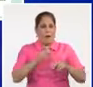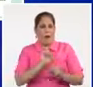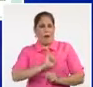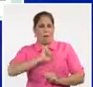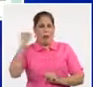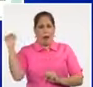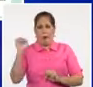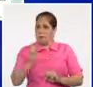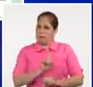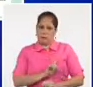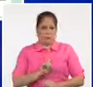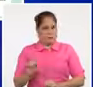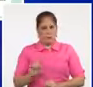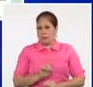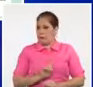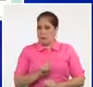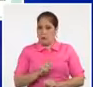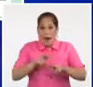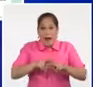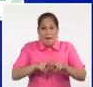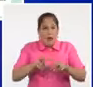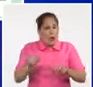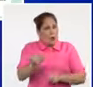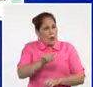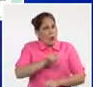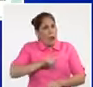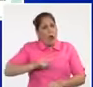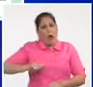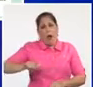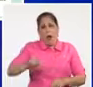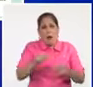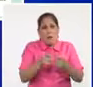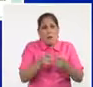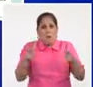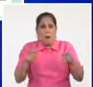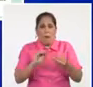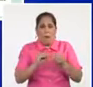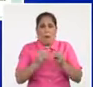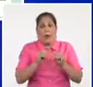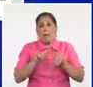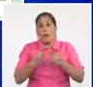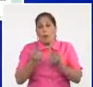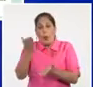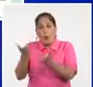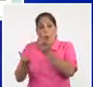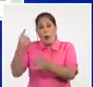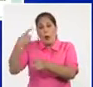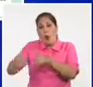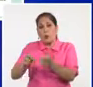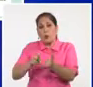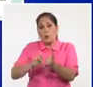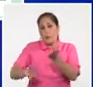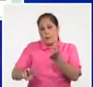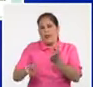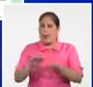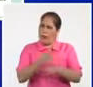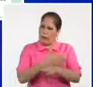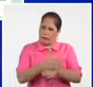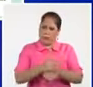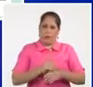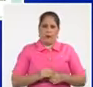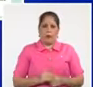está resuelto, y nada, La Habana con una alta transmisión, con una alta complejidad, con